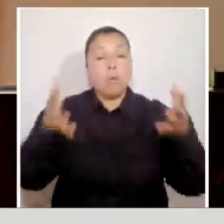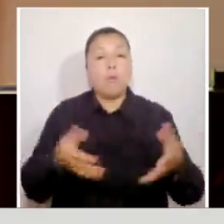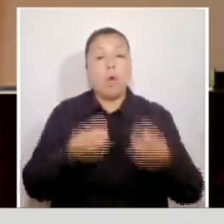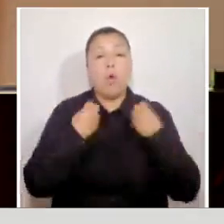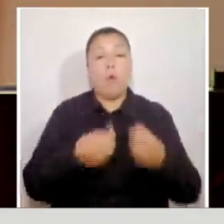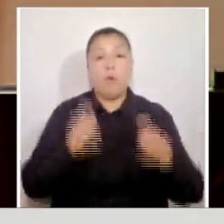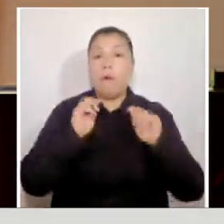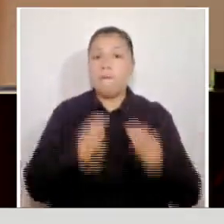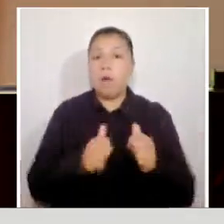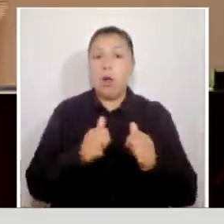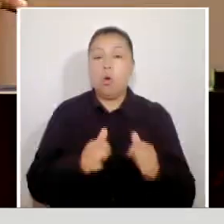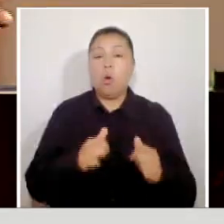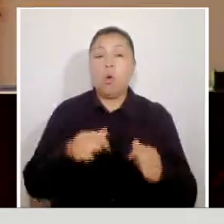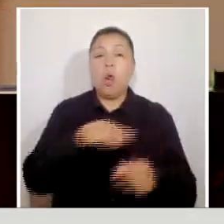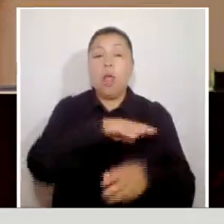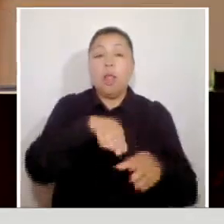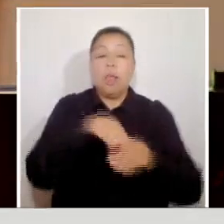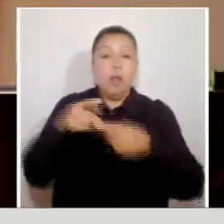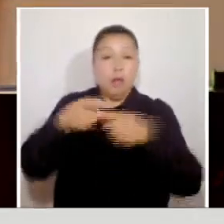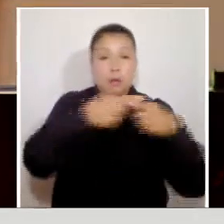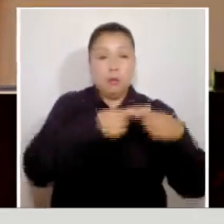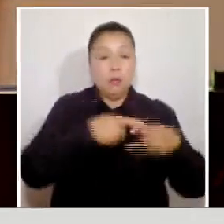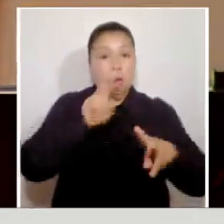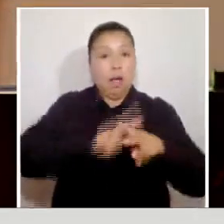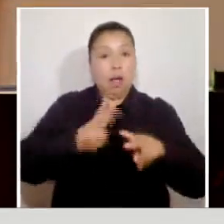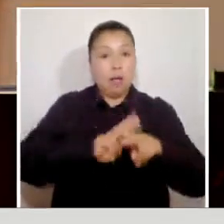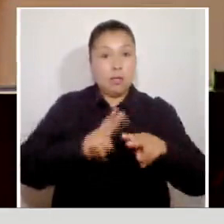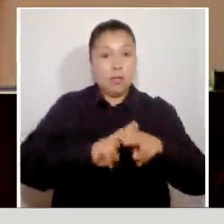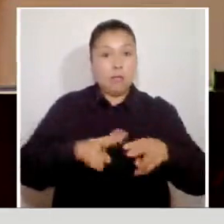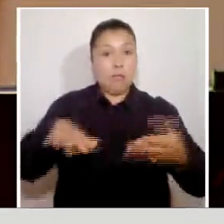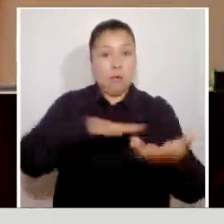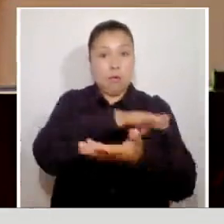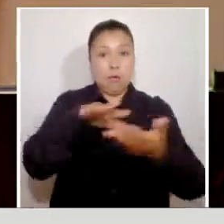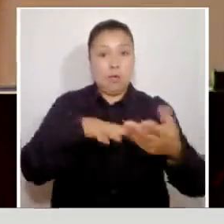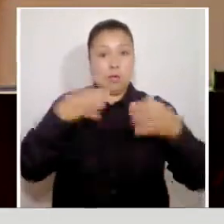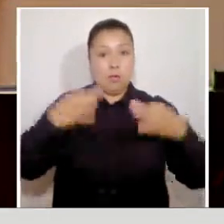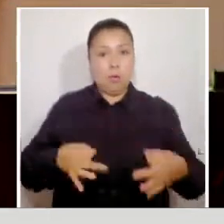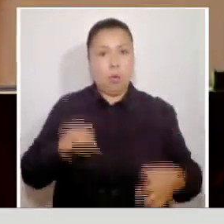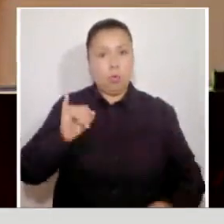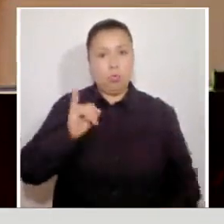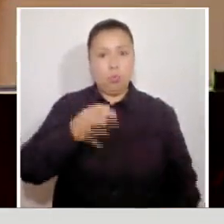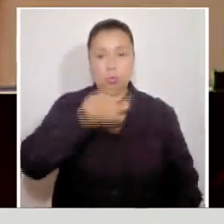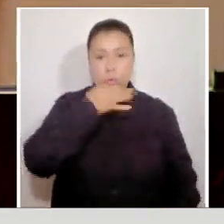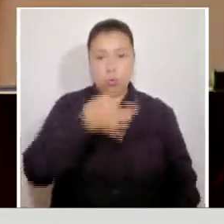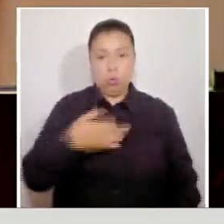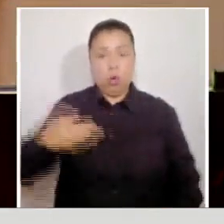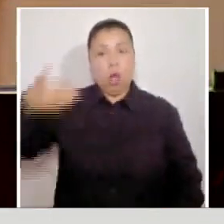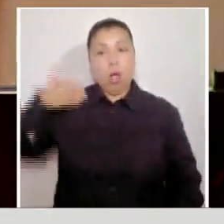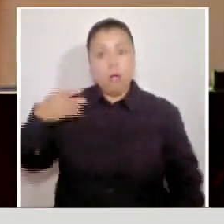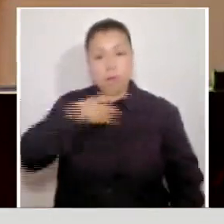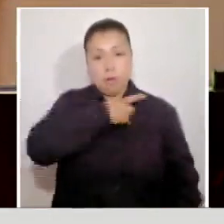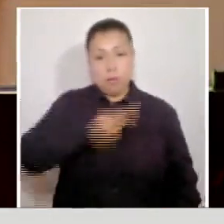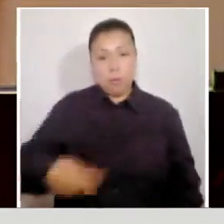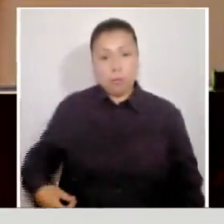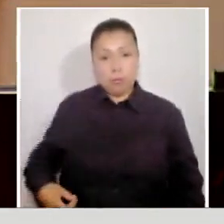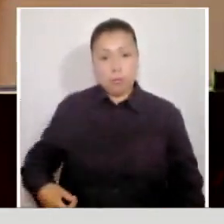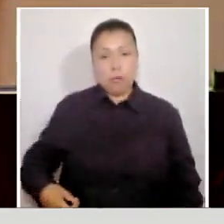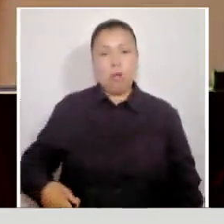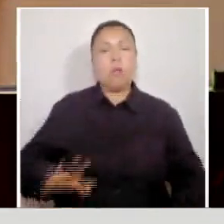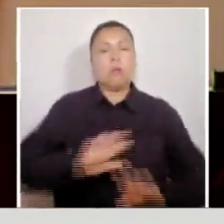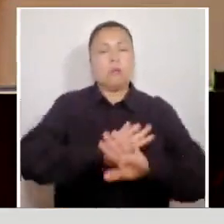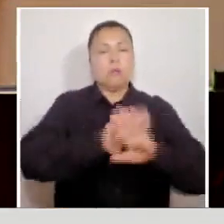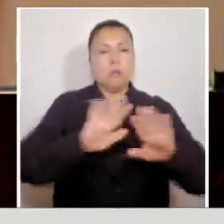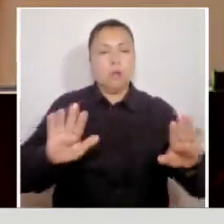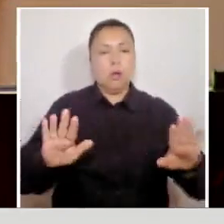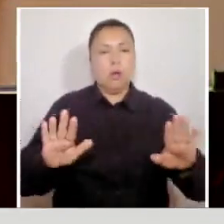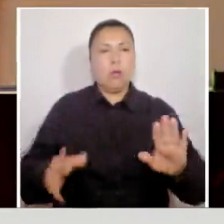en nuestra sociedad hacemos alusión a la crisis de seguridad muy bien lo señaló mi antecesor en el debate no hay nada más